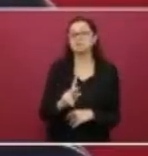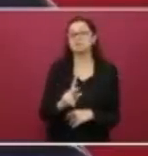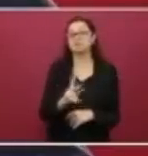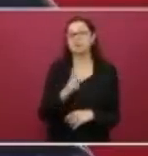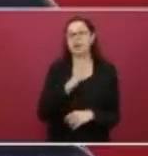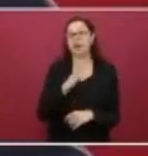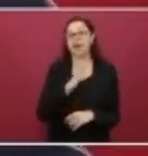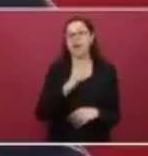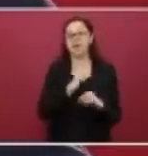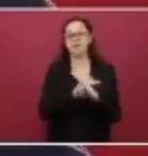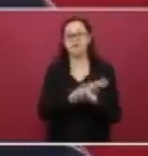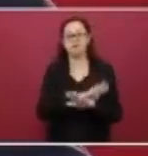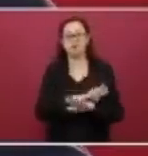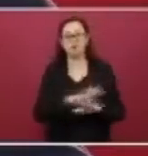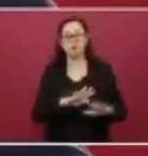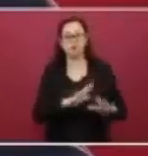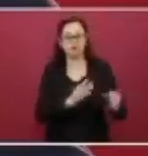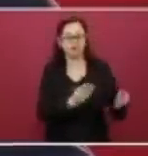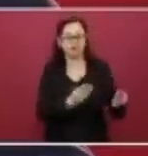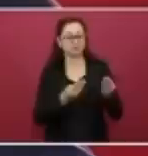de que hay